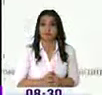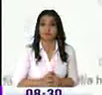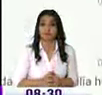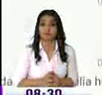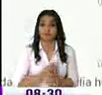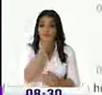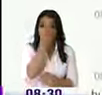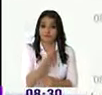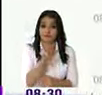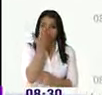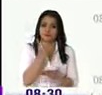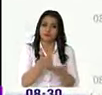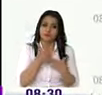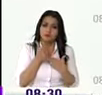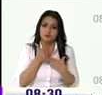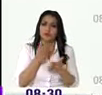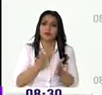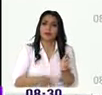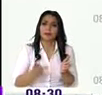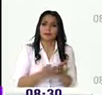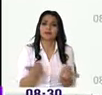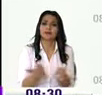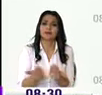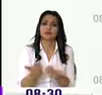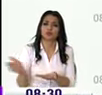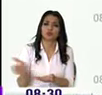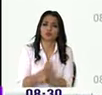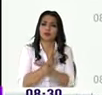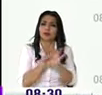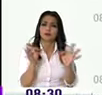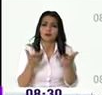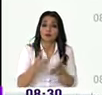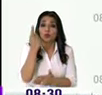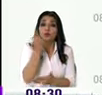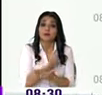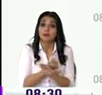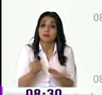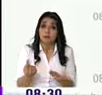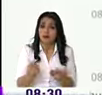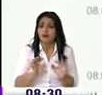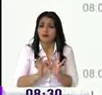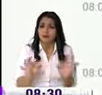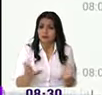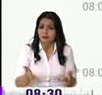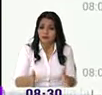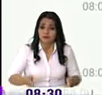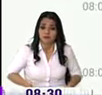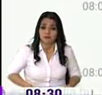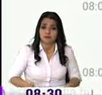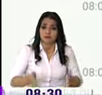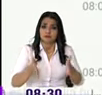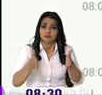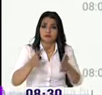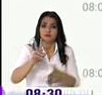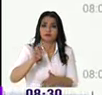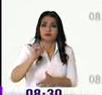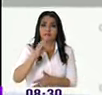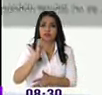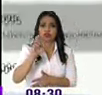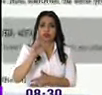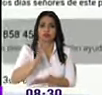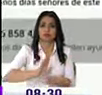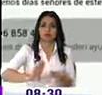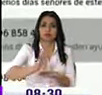días, ¿cómo nos pueden ayudar? ¿Qué pasa con los recolectores de basura? No pasa más de una semana. Si lucen las calles del sector de Victoria, barrio Alfredo